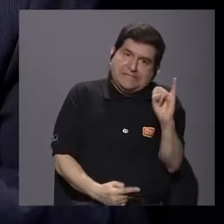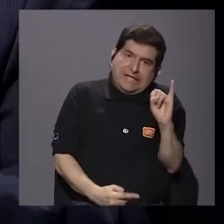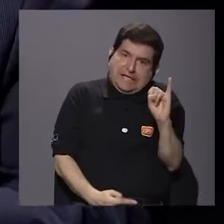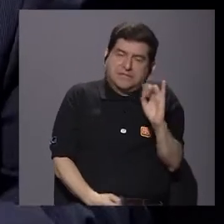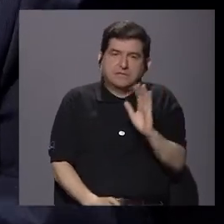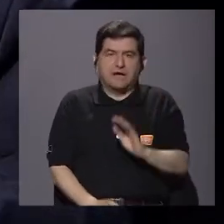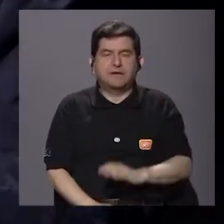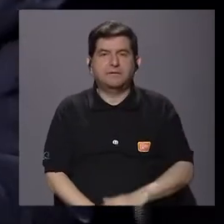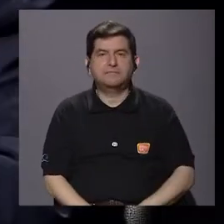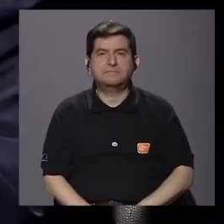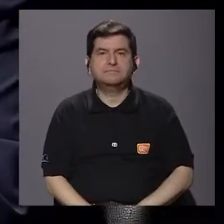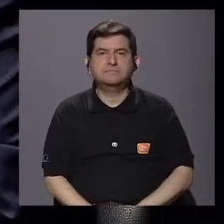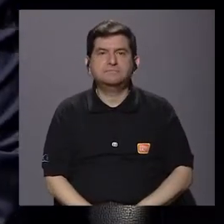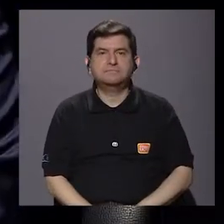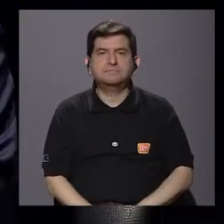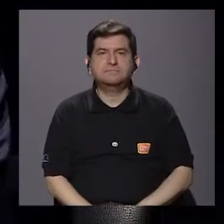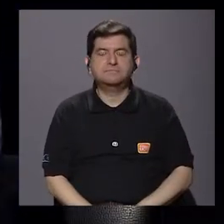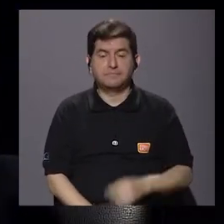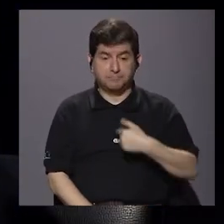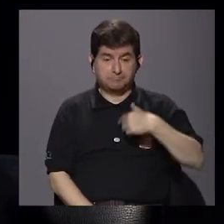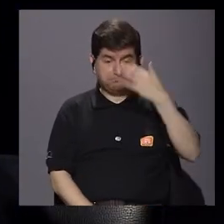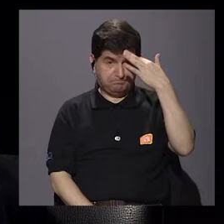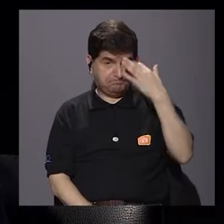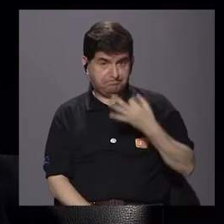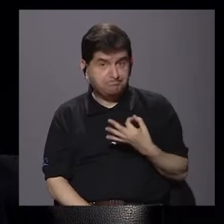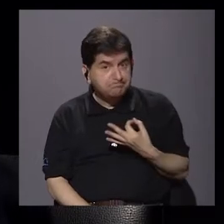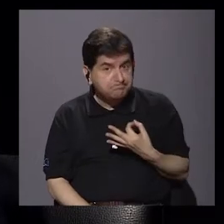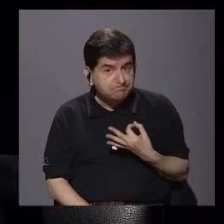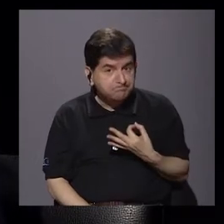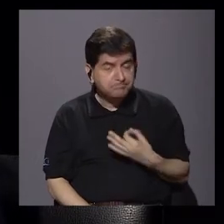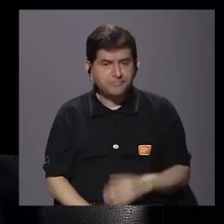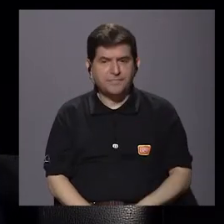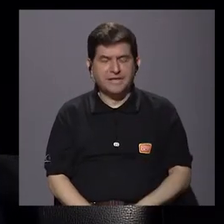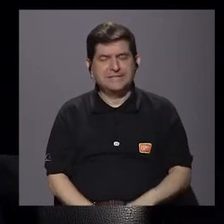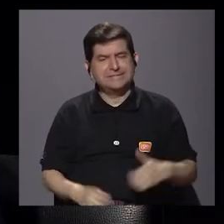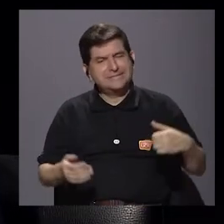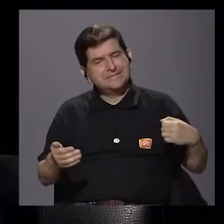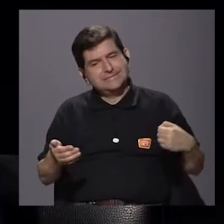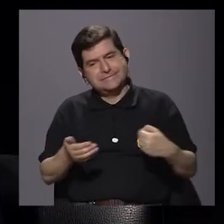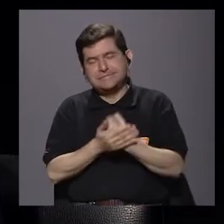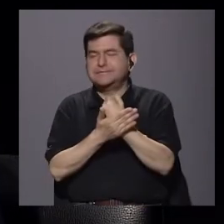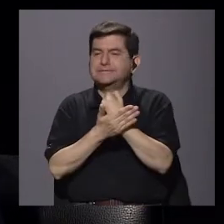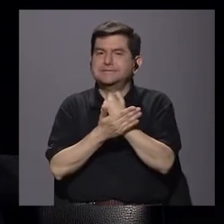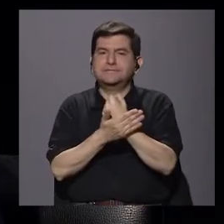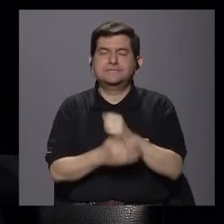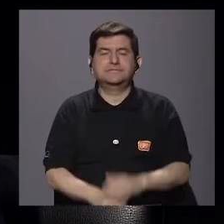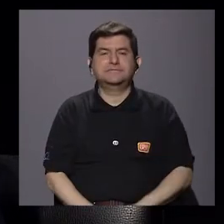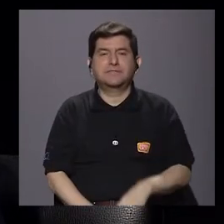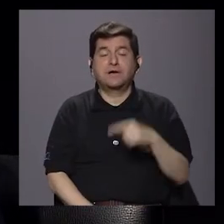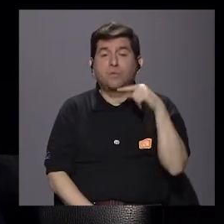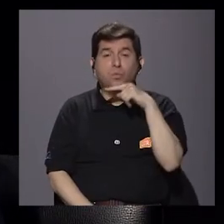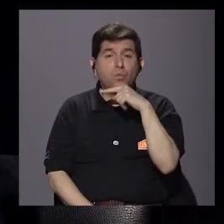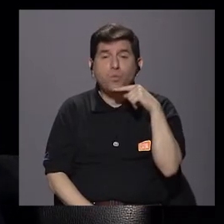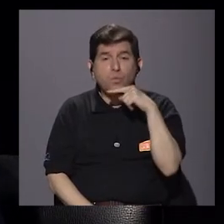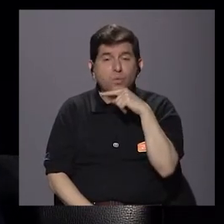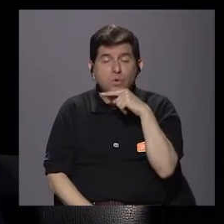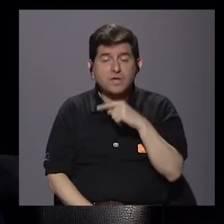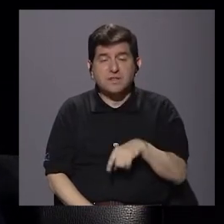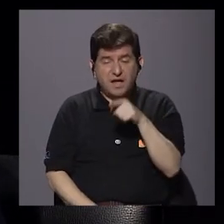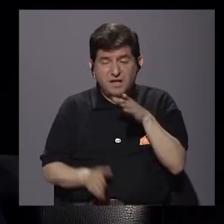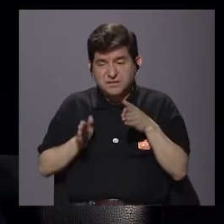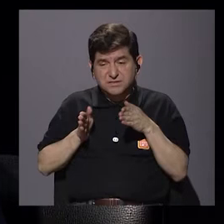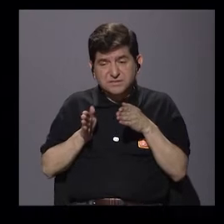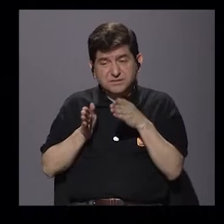pues me parece que es una lástima que la unidad social cristiana tome ese